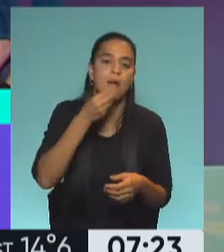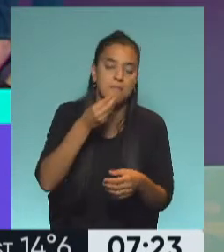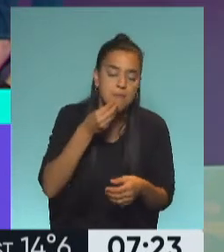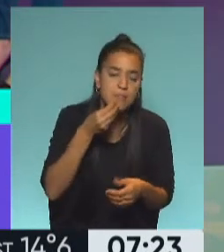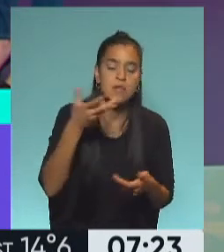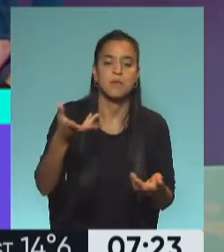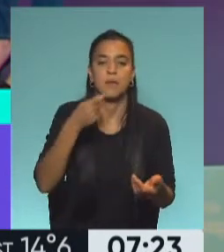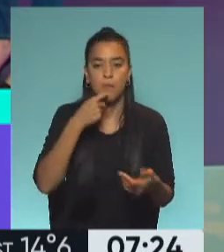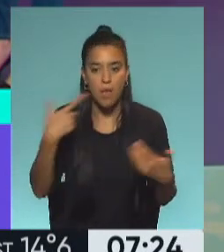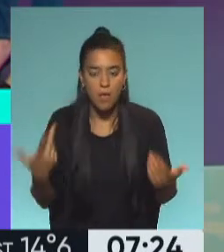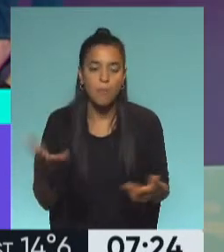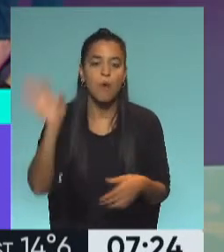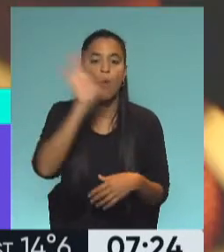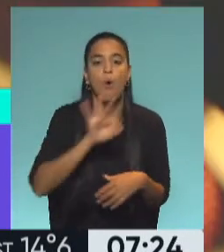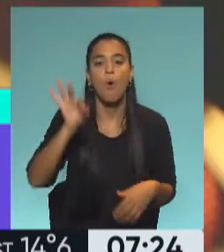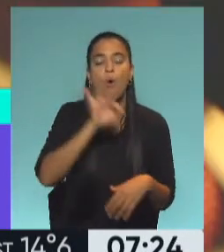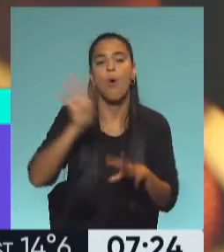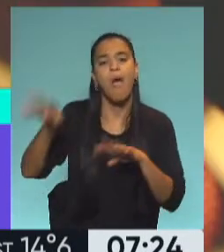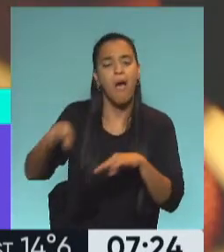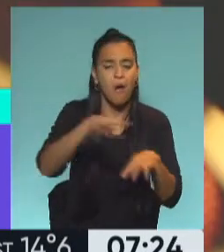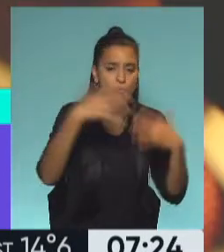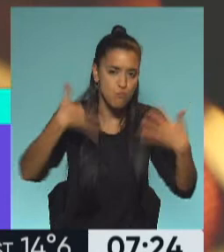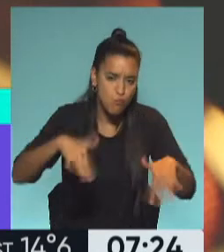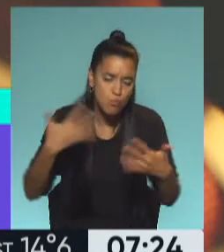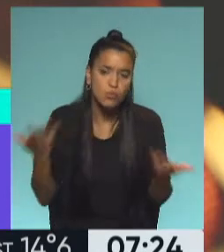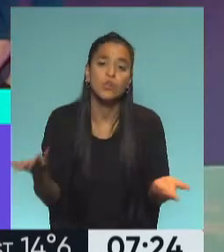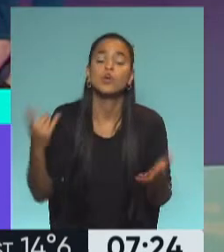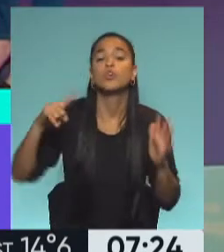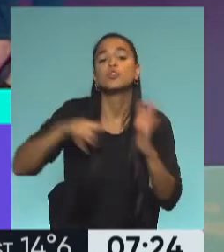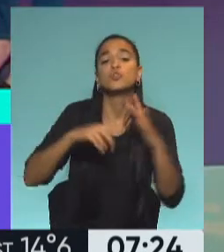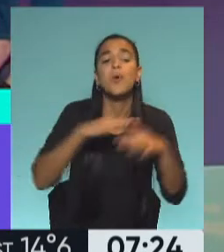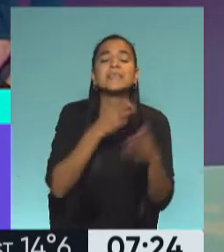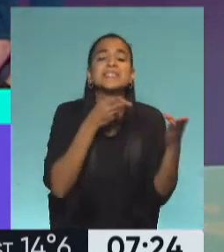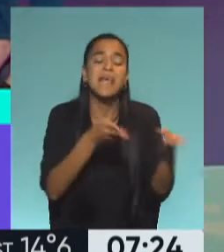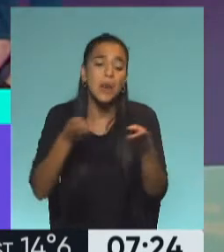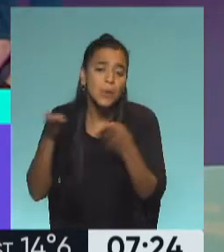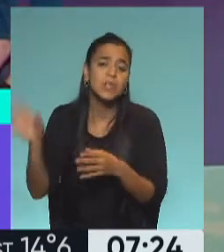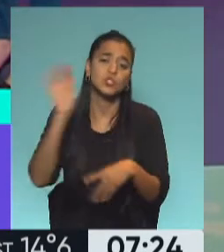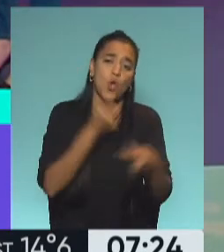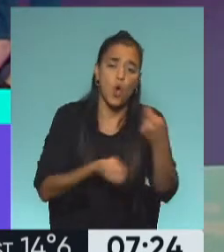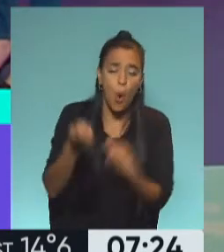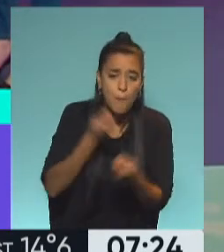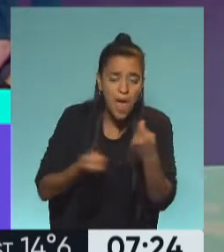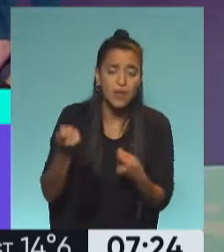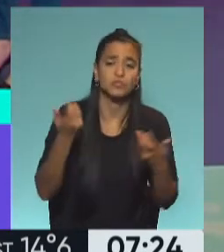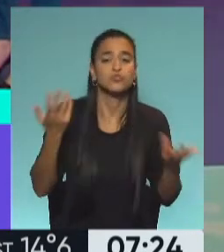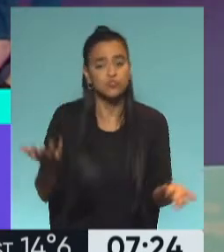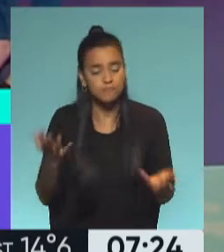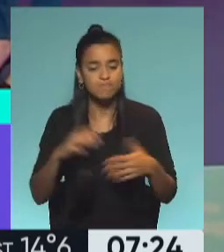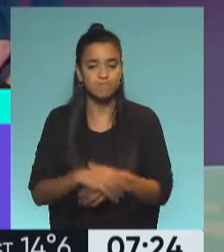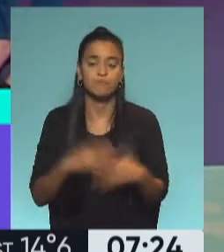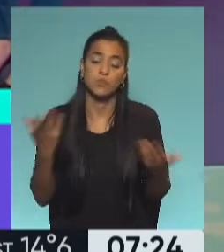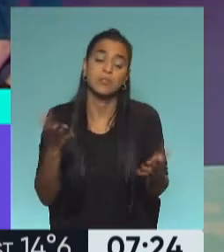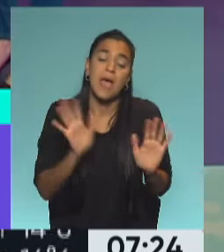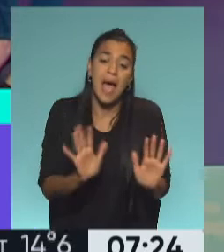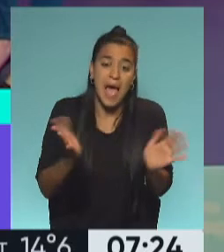alimenticia, por ejemplo, tenés mucho agro en la provincia de Buenos Aires. La ciudad es puro servicio, puro comercio, entonces, por ese